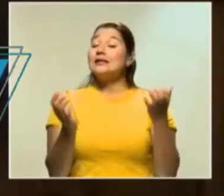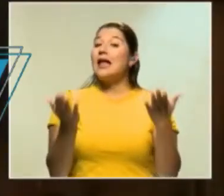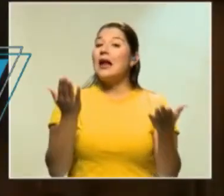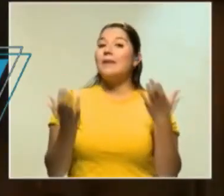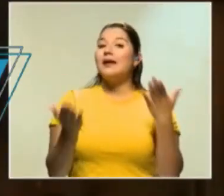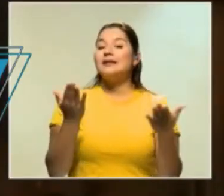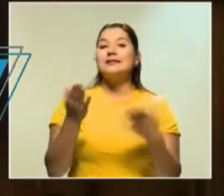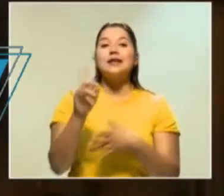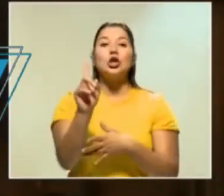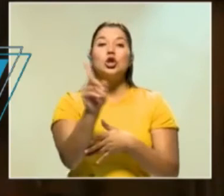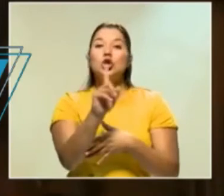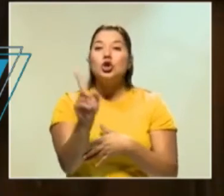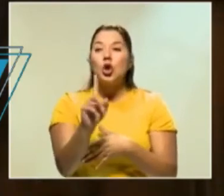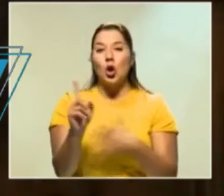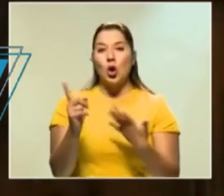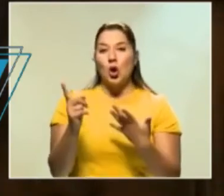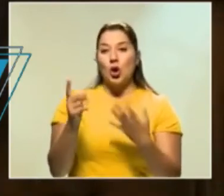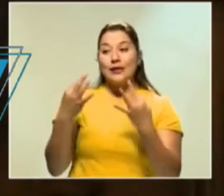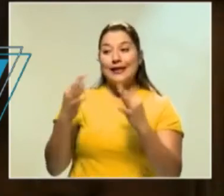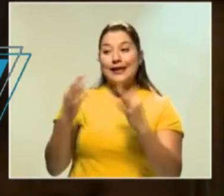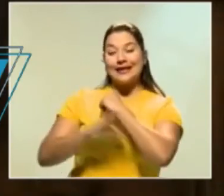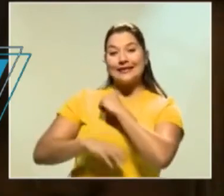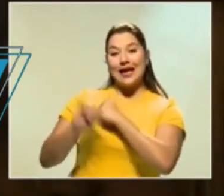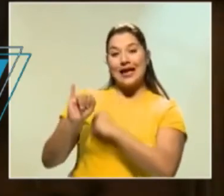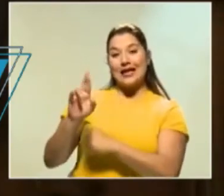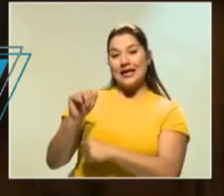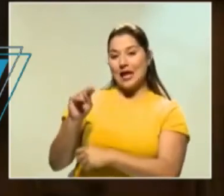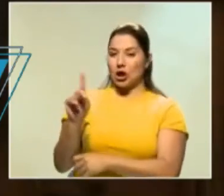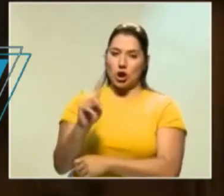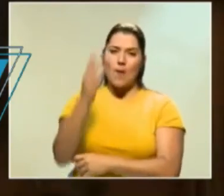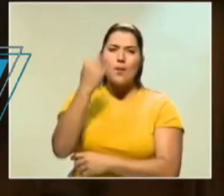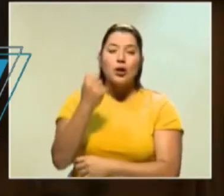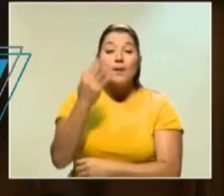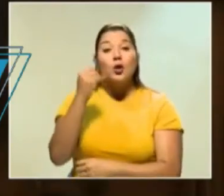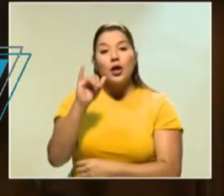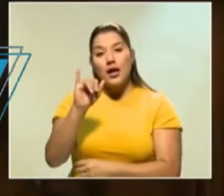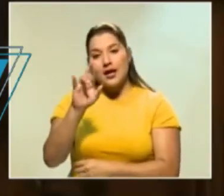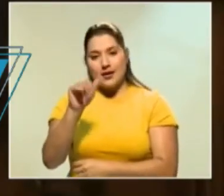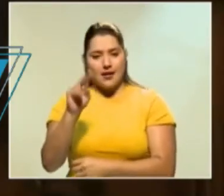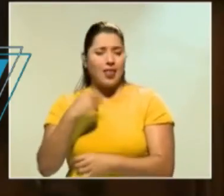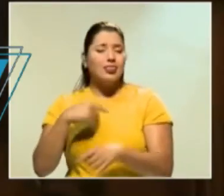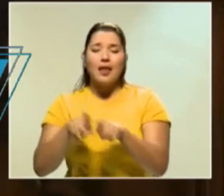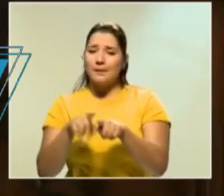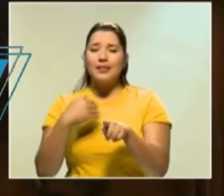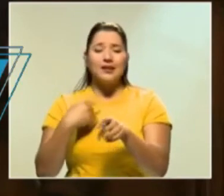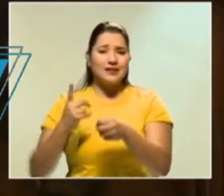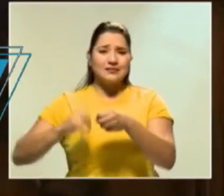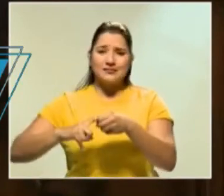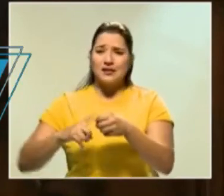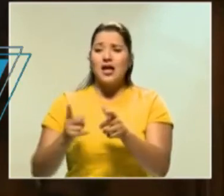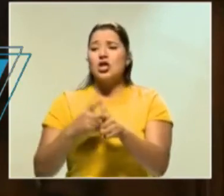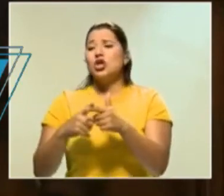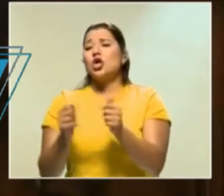lo hayan por el lado de Irán, tratando de sancionar a Irán, porque Irán también tiene sus aliados, y basta con uno de ellos que vete y